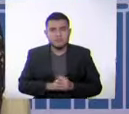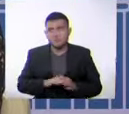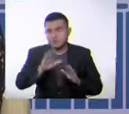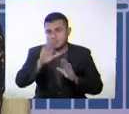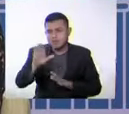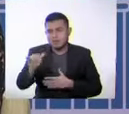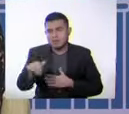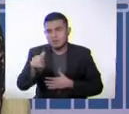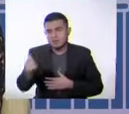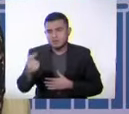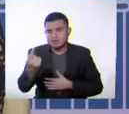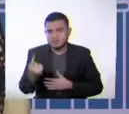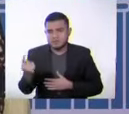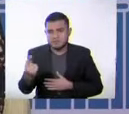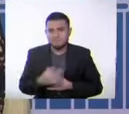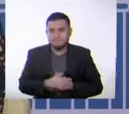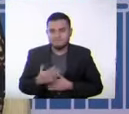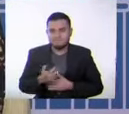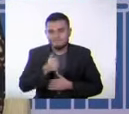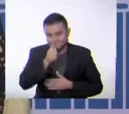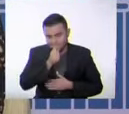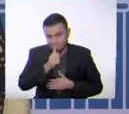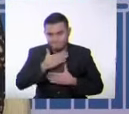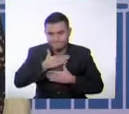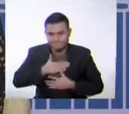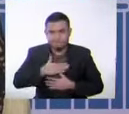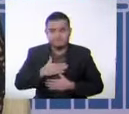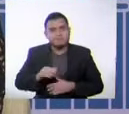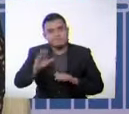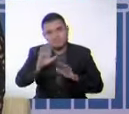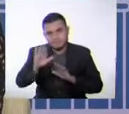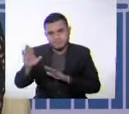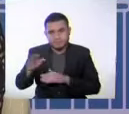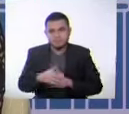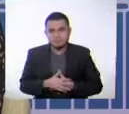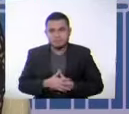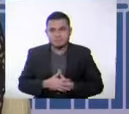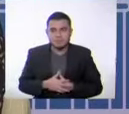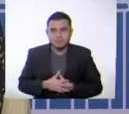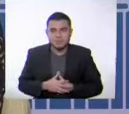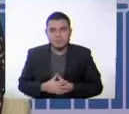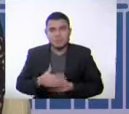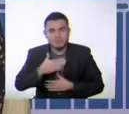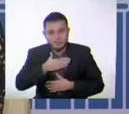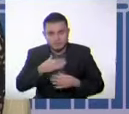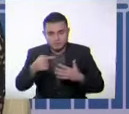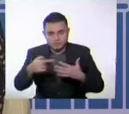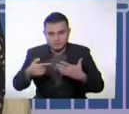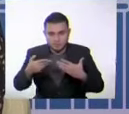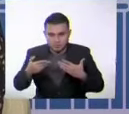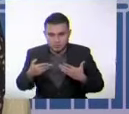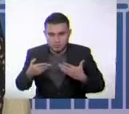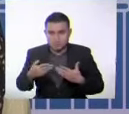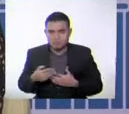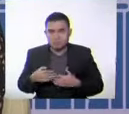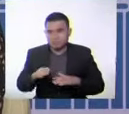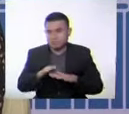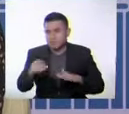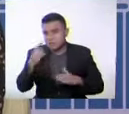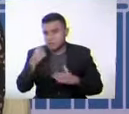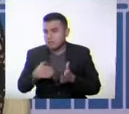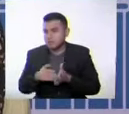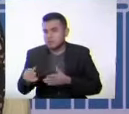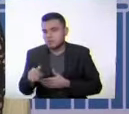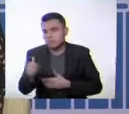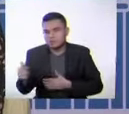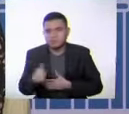otro. Ser tolerantes, ser respetuosos. Mis derechos terminan donde inician los del otro. Así